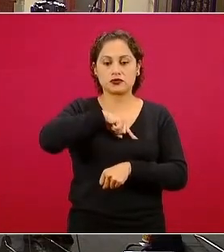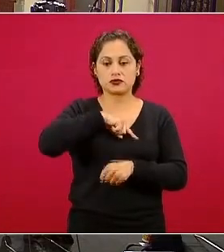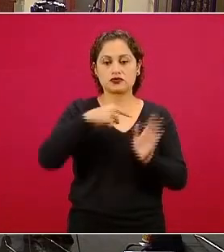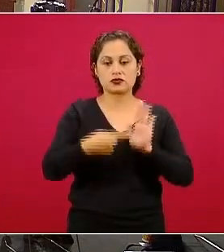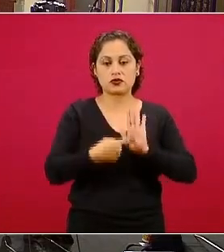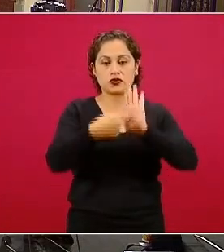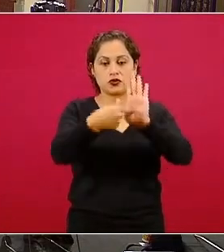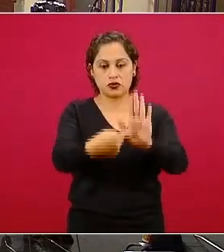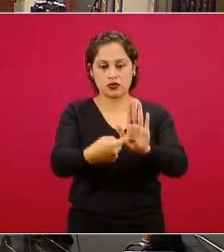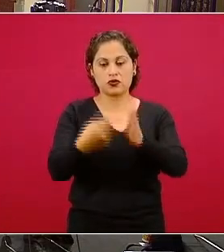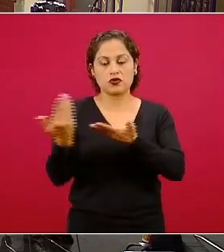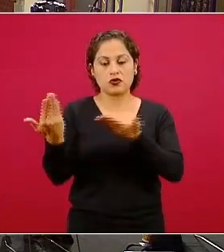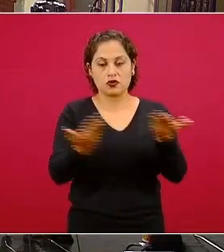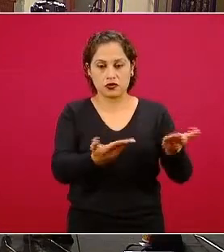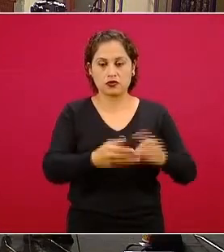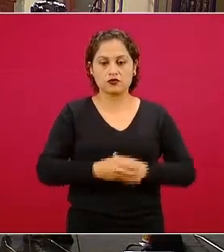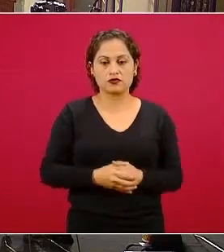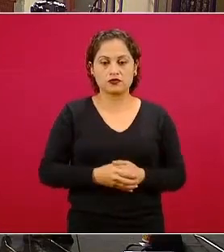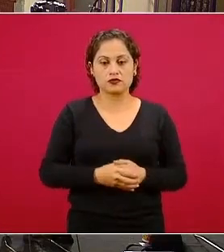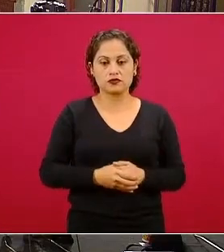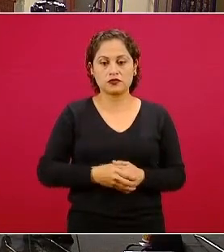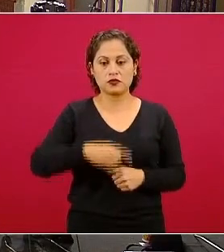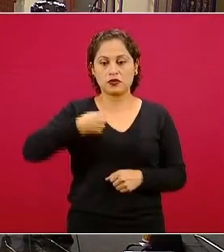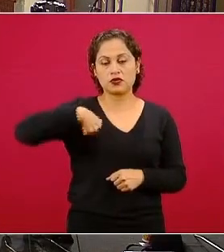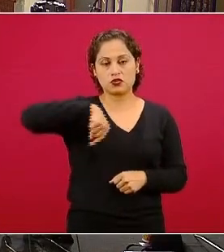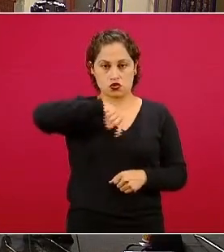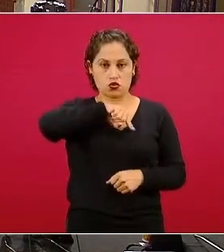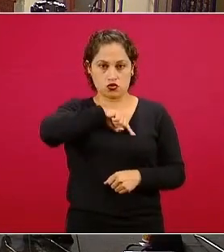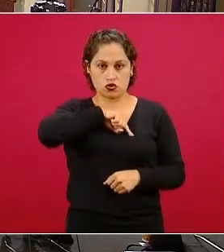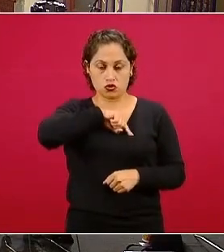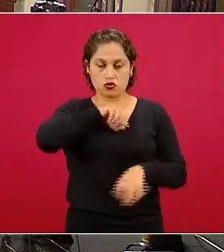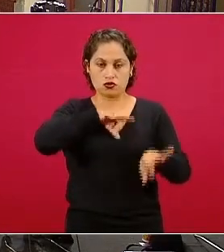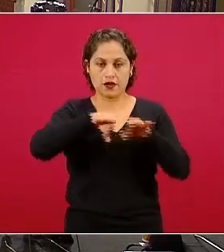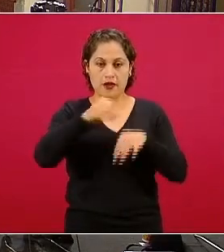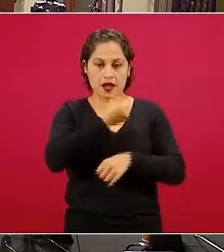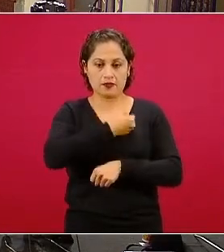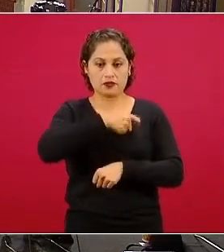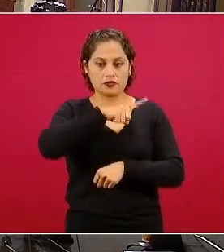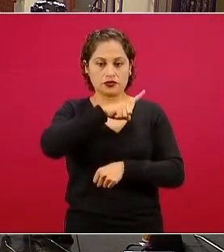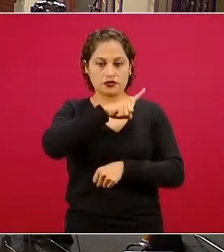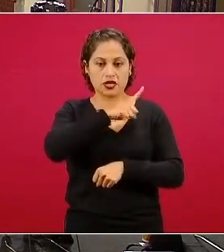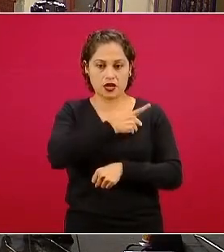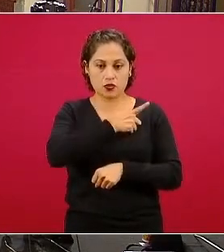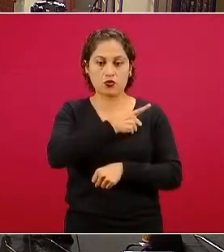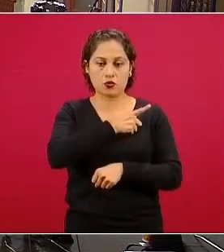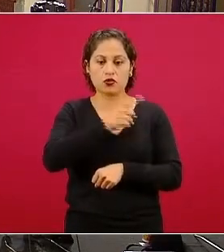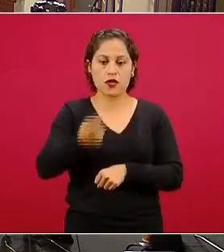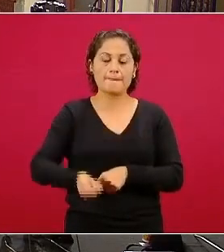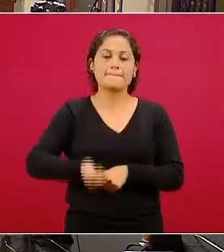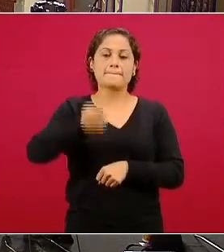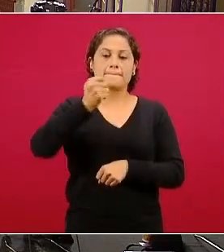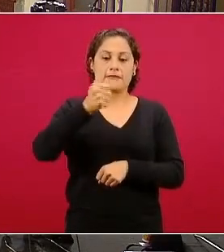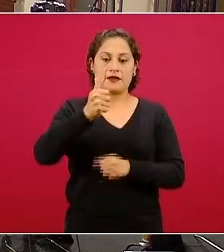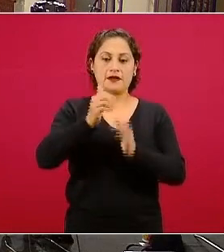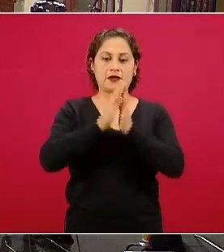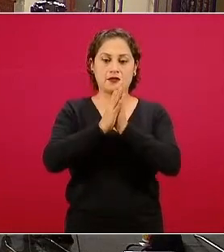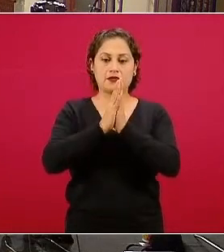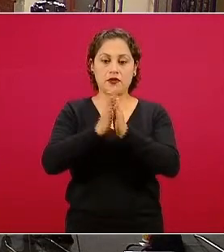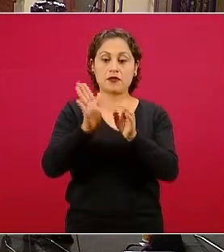la primera línea somos los trabajadores de la salud. Entonces, bueno, los funcionarios que todavía no se han vacunado